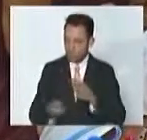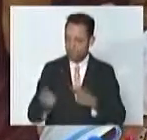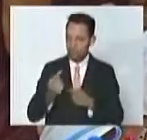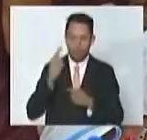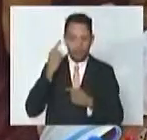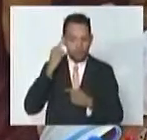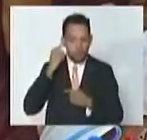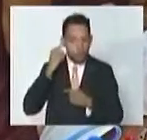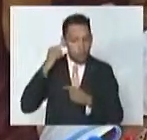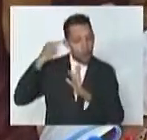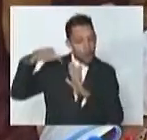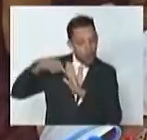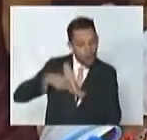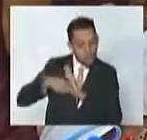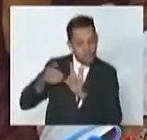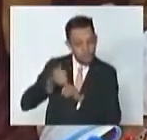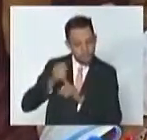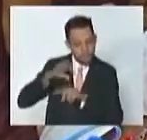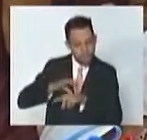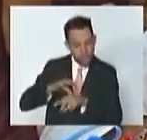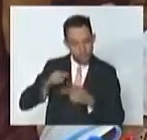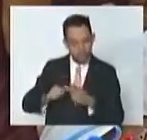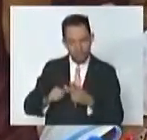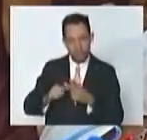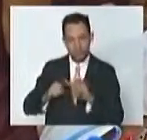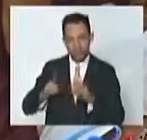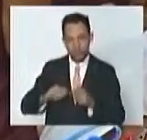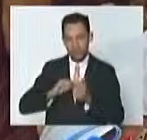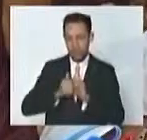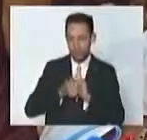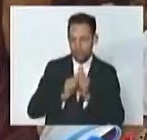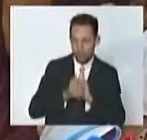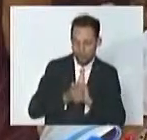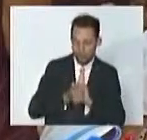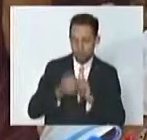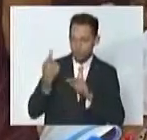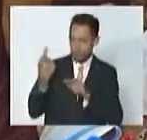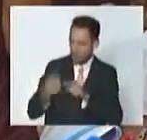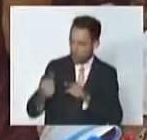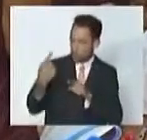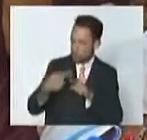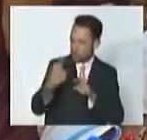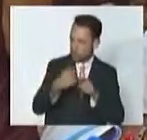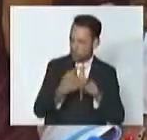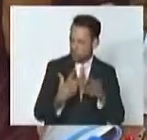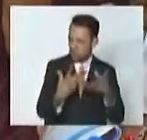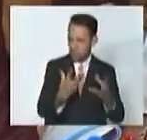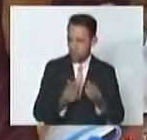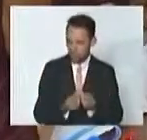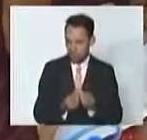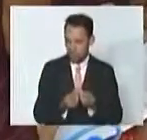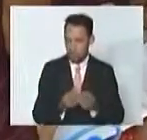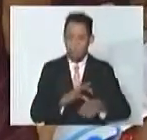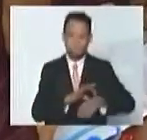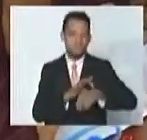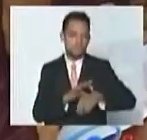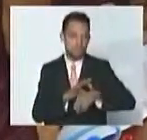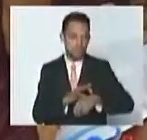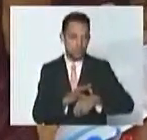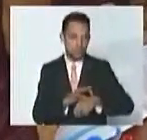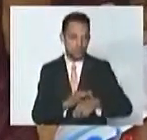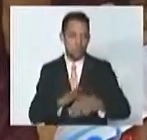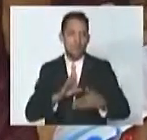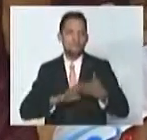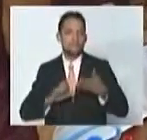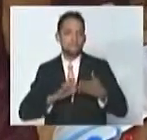de fisioterapia, de educación física y de muchas otras más áreas que, me disculpan,